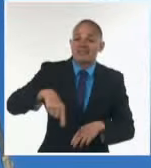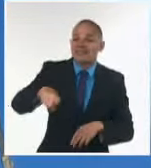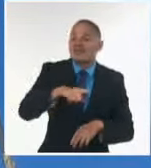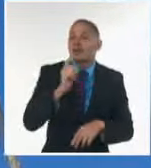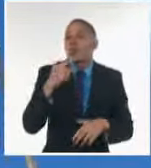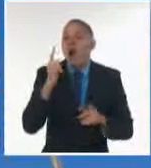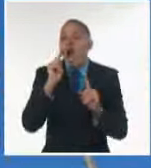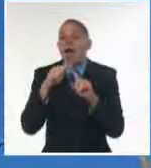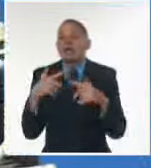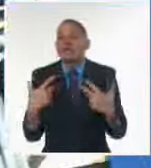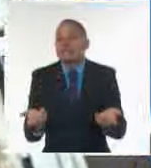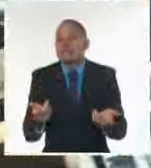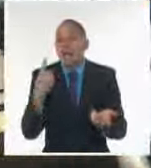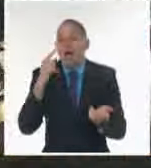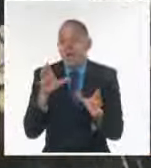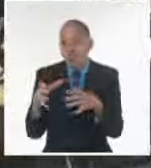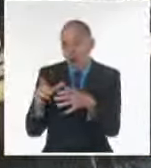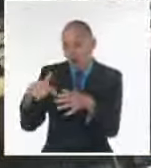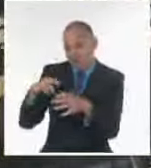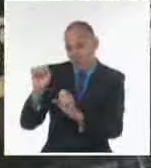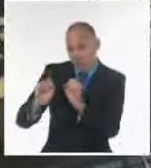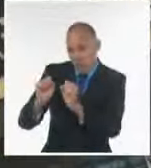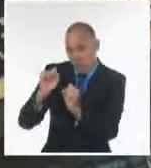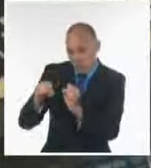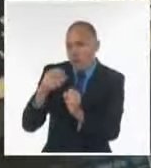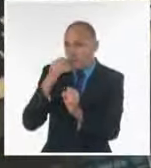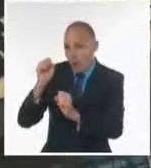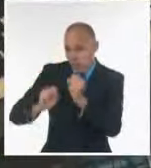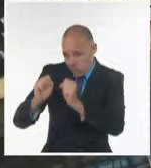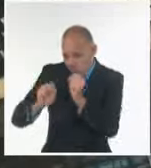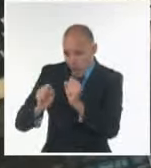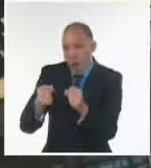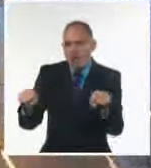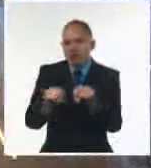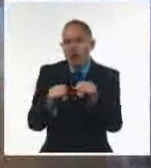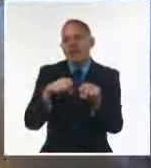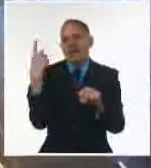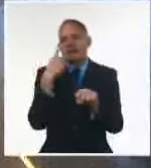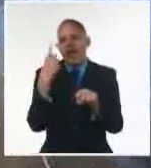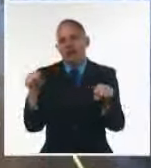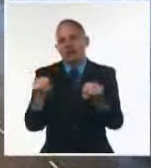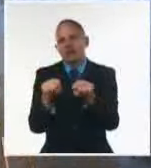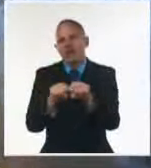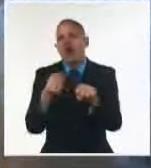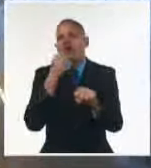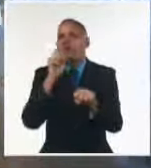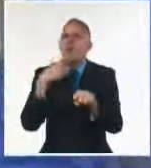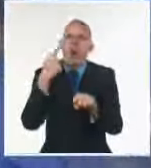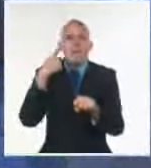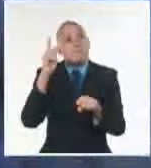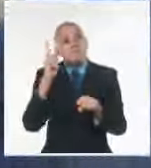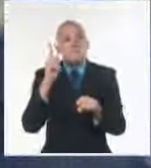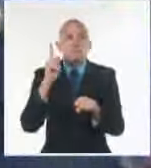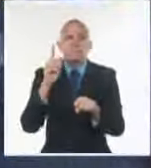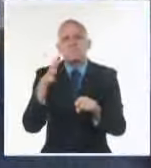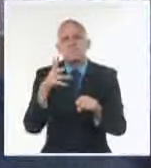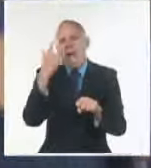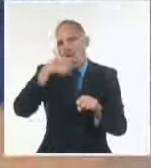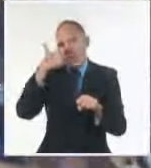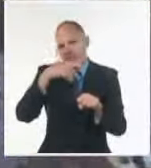que este bloque sincronice con el Sistema Eléctrico Nacional nuevamente a finales del mes de